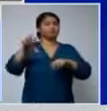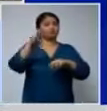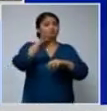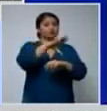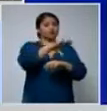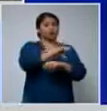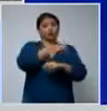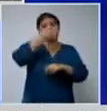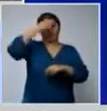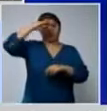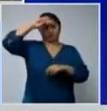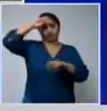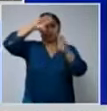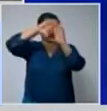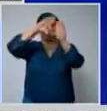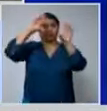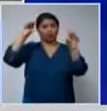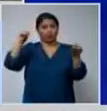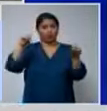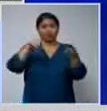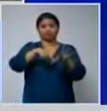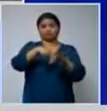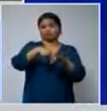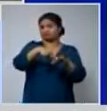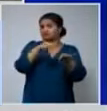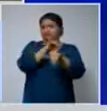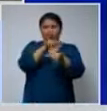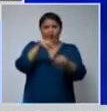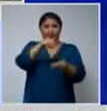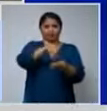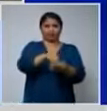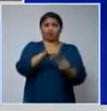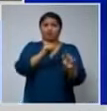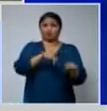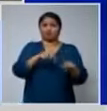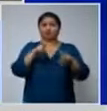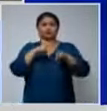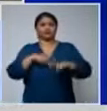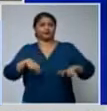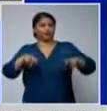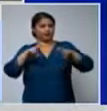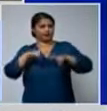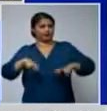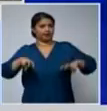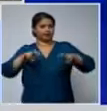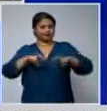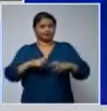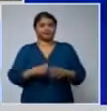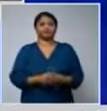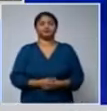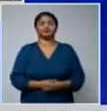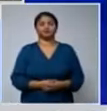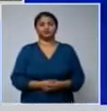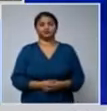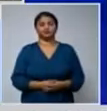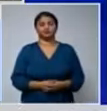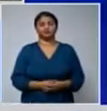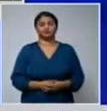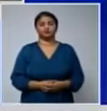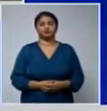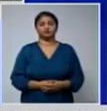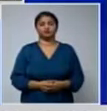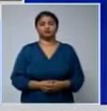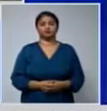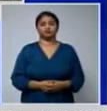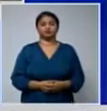y el municipio especial Isla de la Juventud, y como también ocurre desde hace más de 2